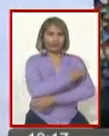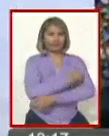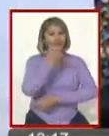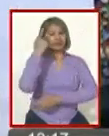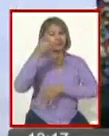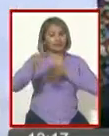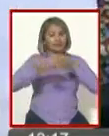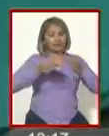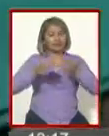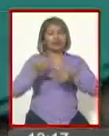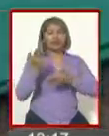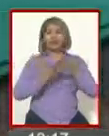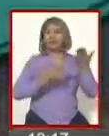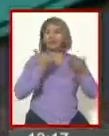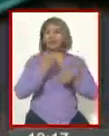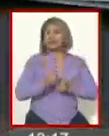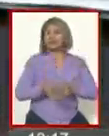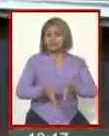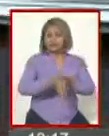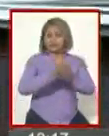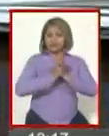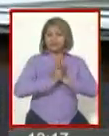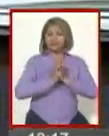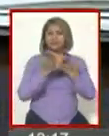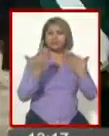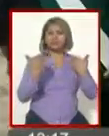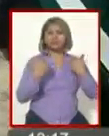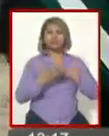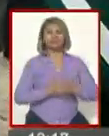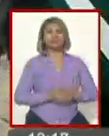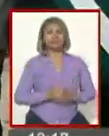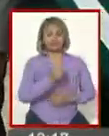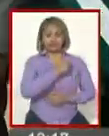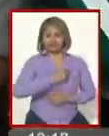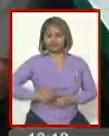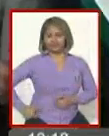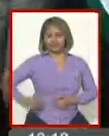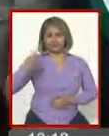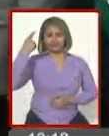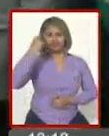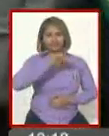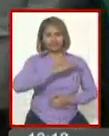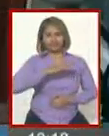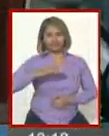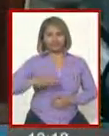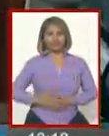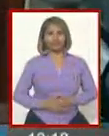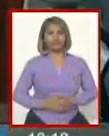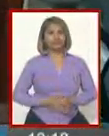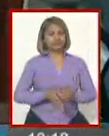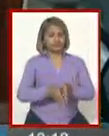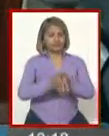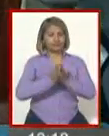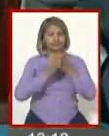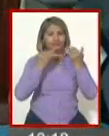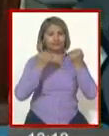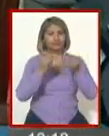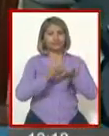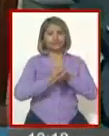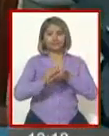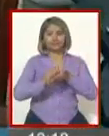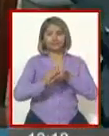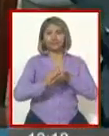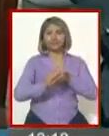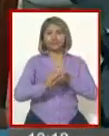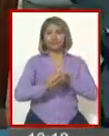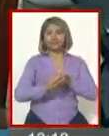autoridades para que expliquen qué pasó con la licitación que se tenía de las bandas para los concejales. Es una petición de informe escrito que le